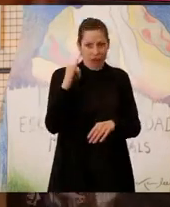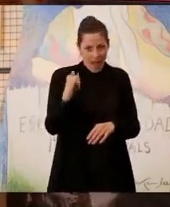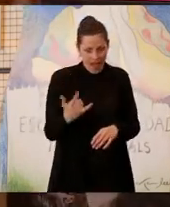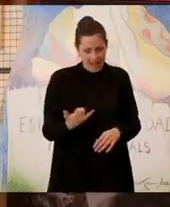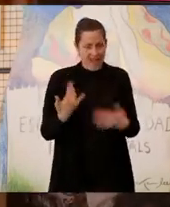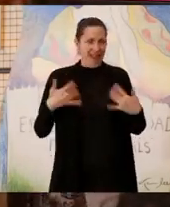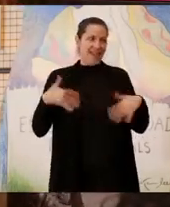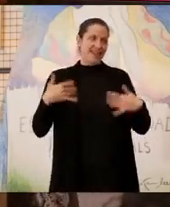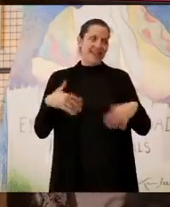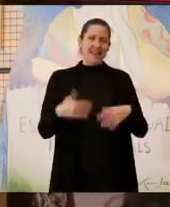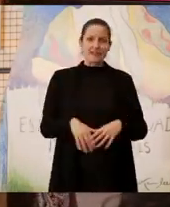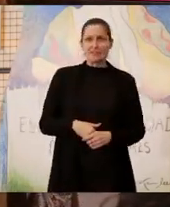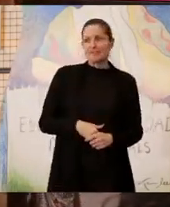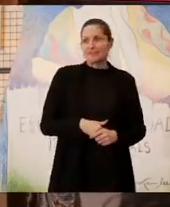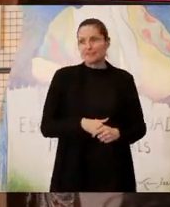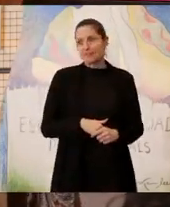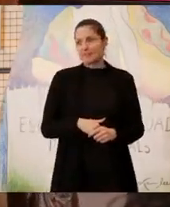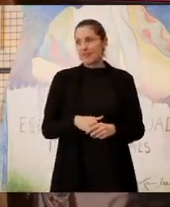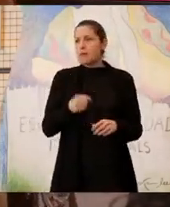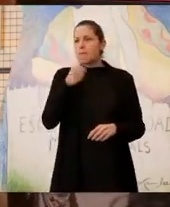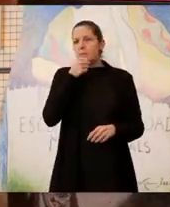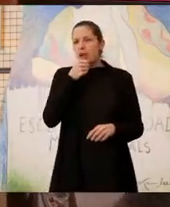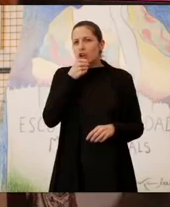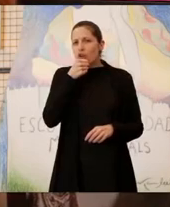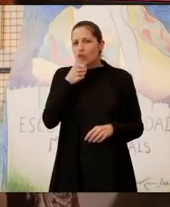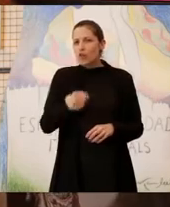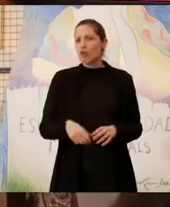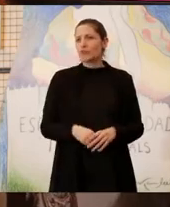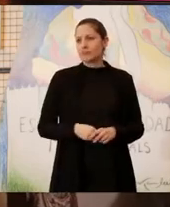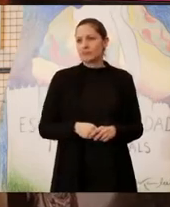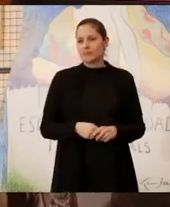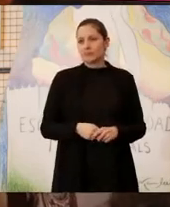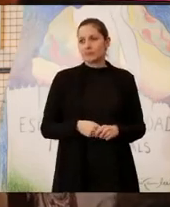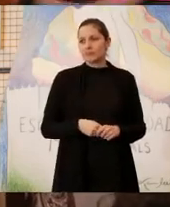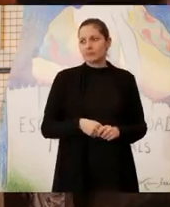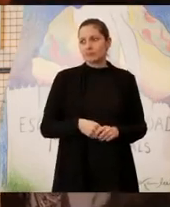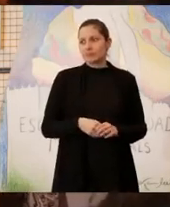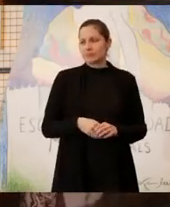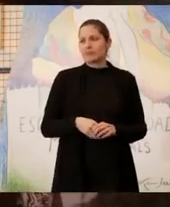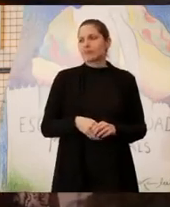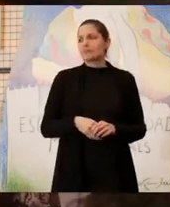qué alegría tenemos un micrófono que está llegando viene por el pasillo